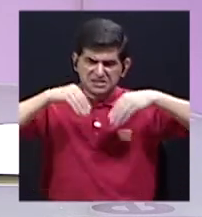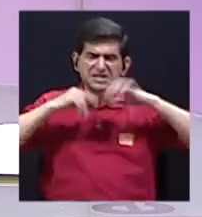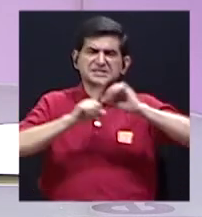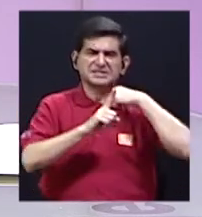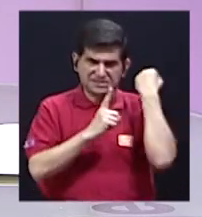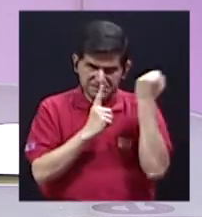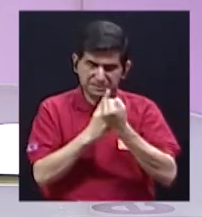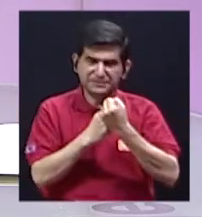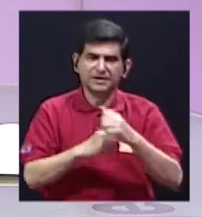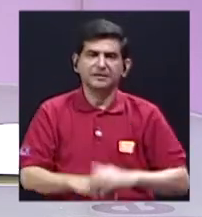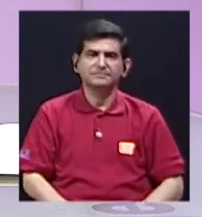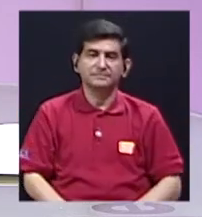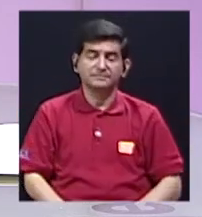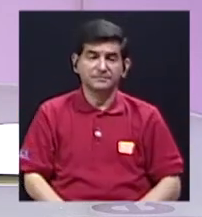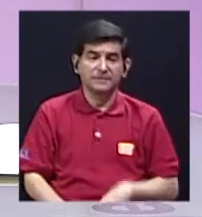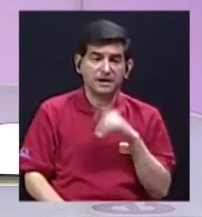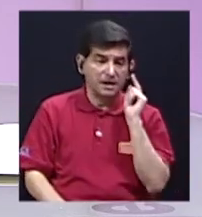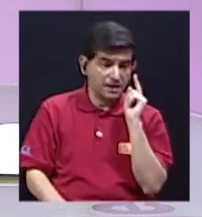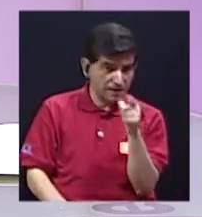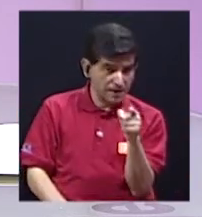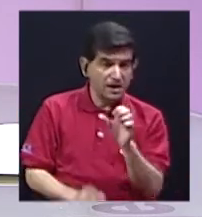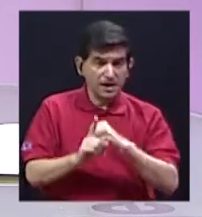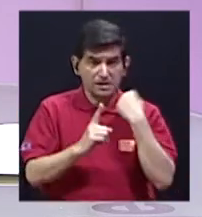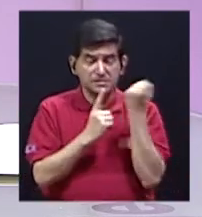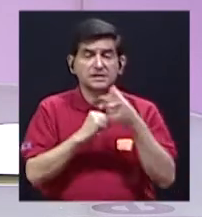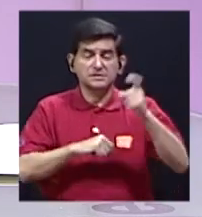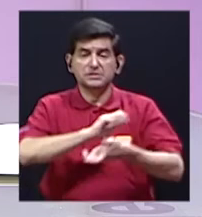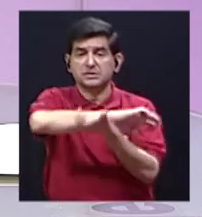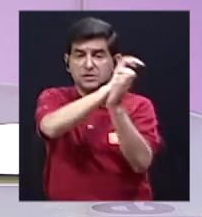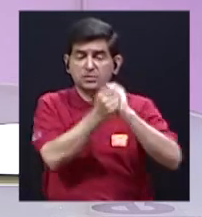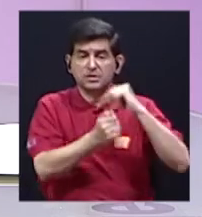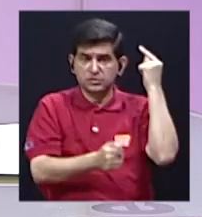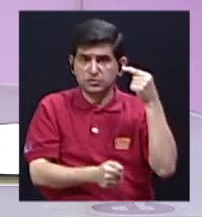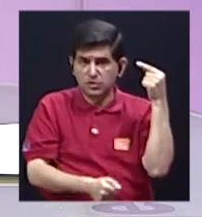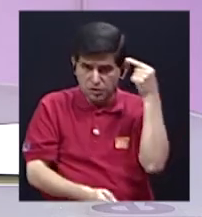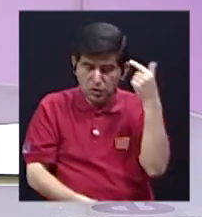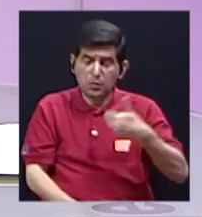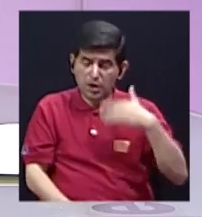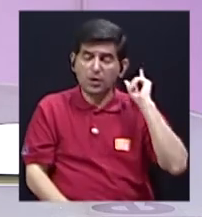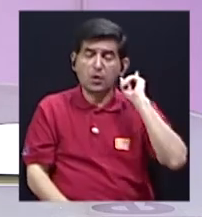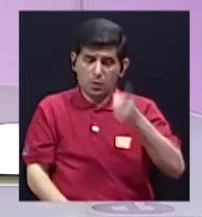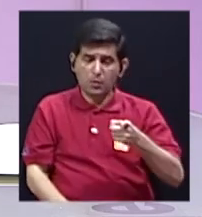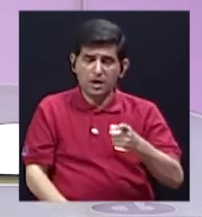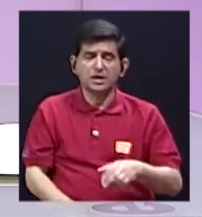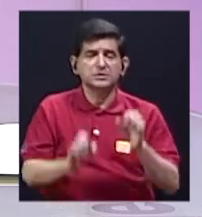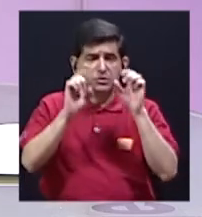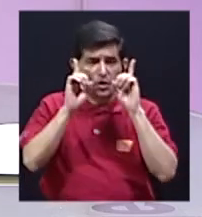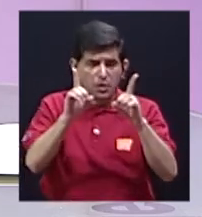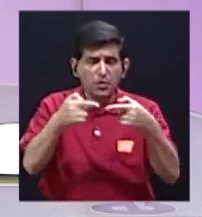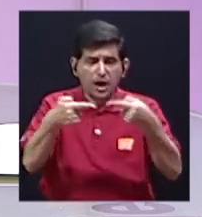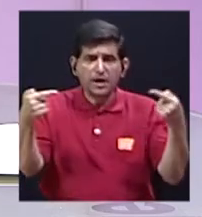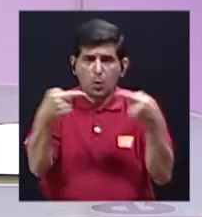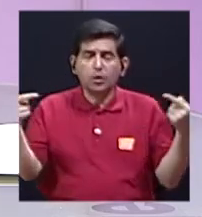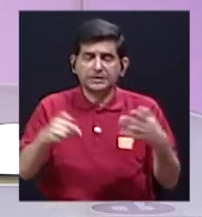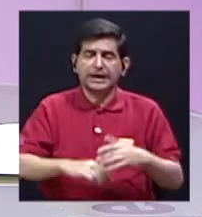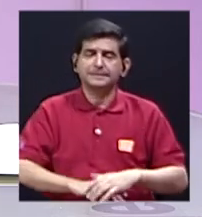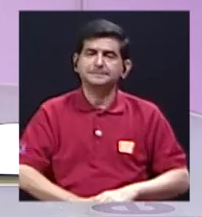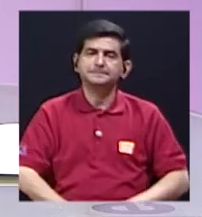está asociada y eso definitivamente hay que cambiarlo y el estado tiene una obligación de educar encontrados